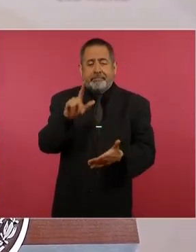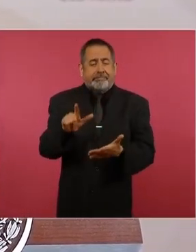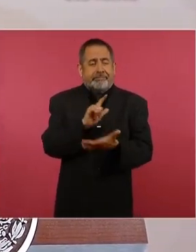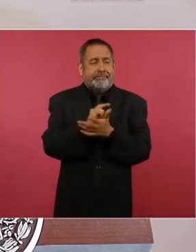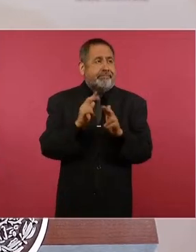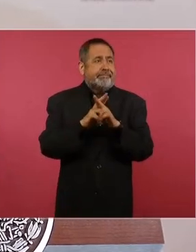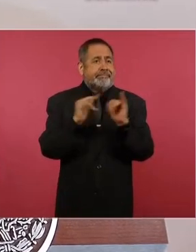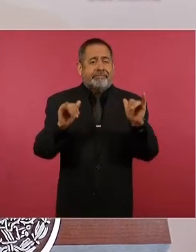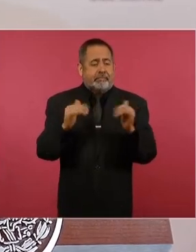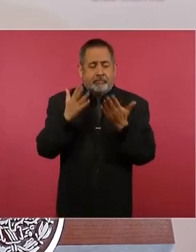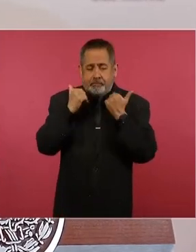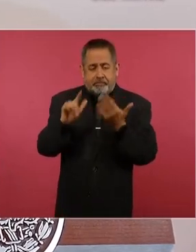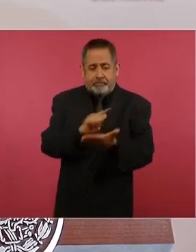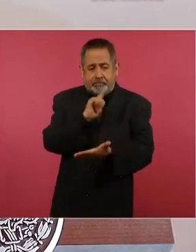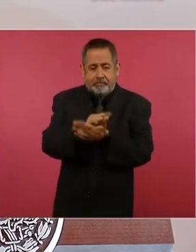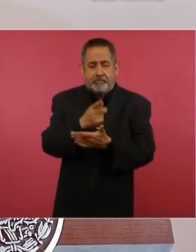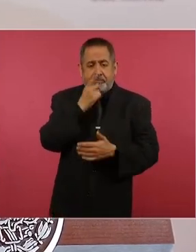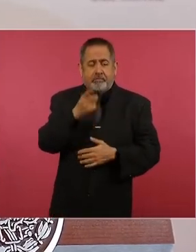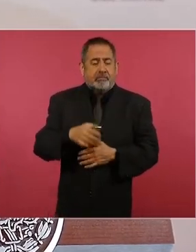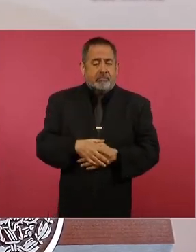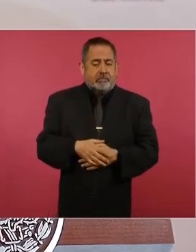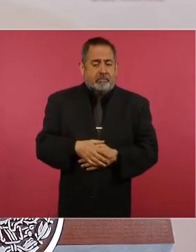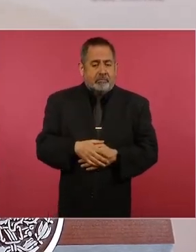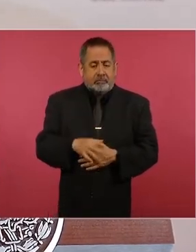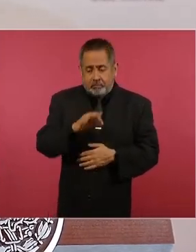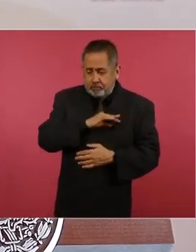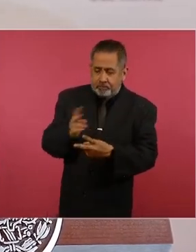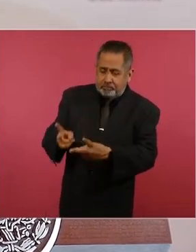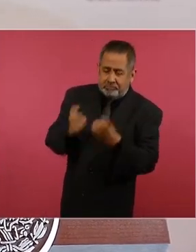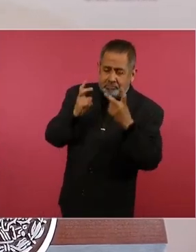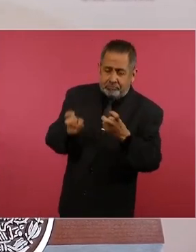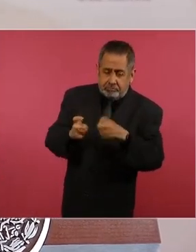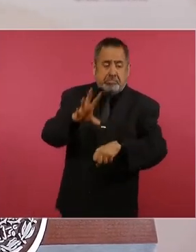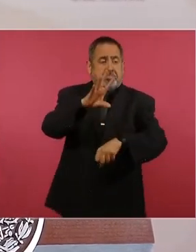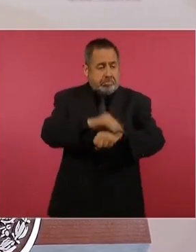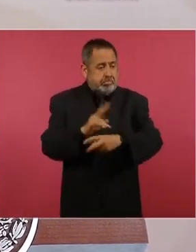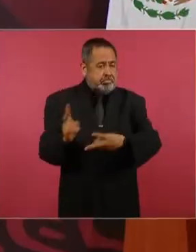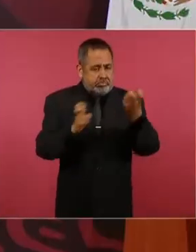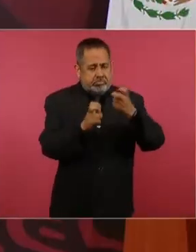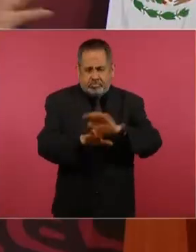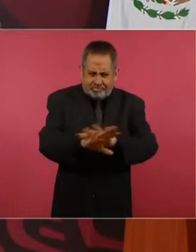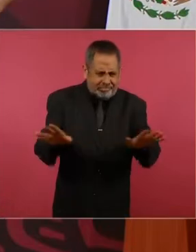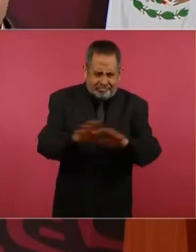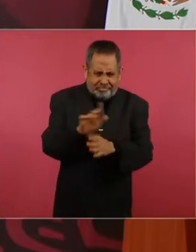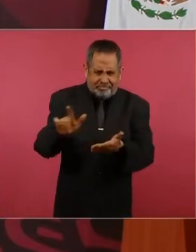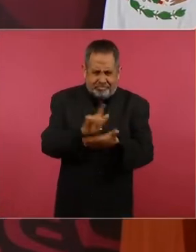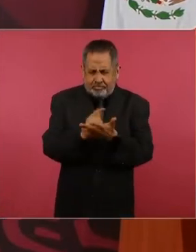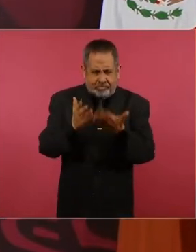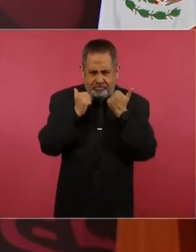ley que diga que está permitido robar. No existe.